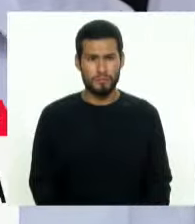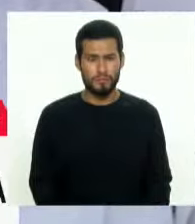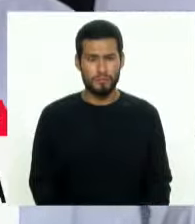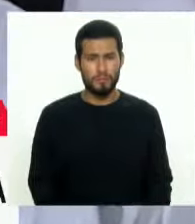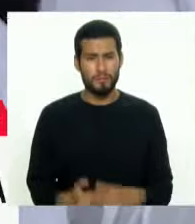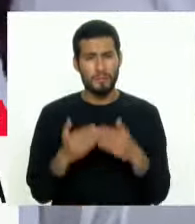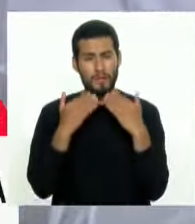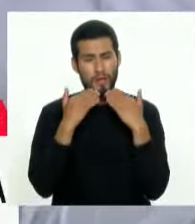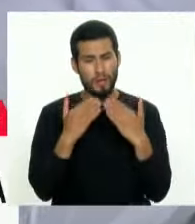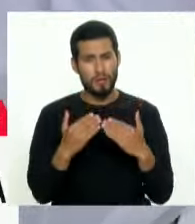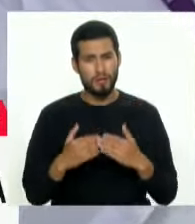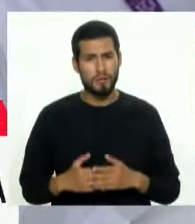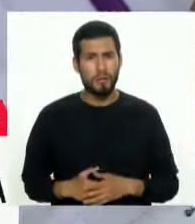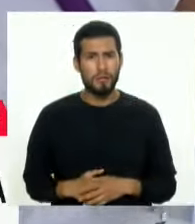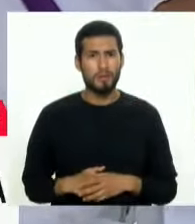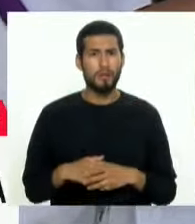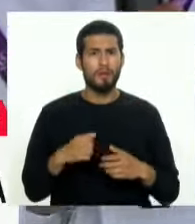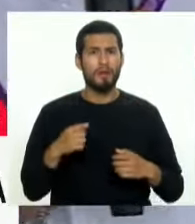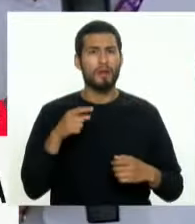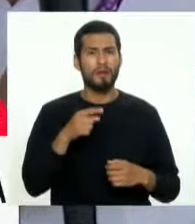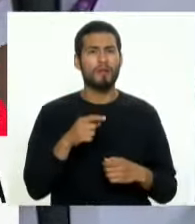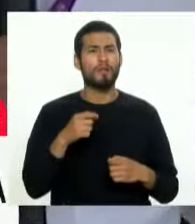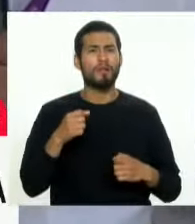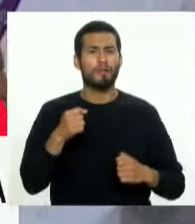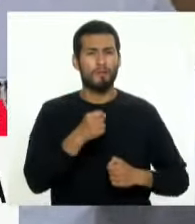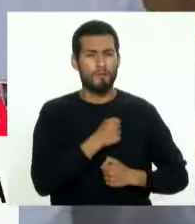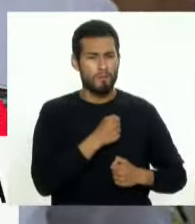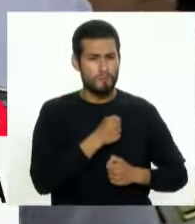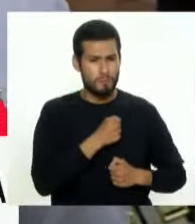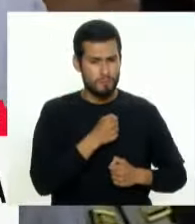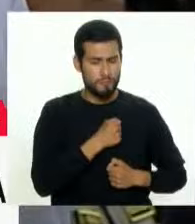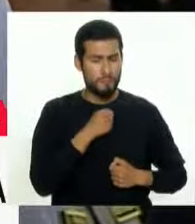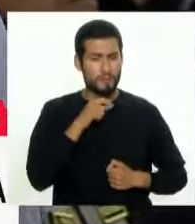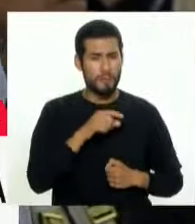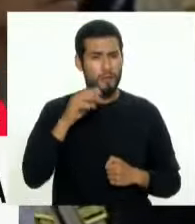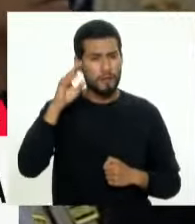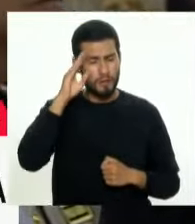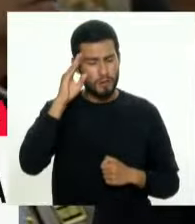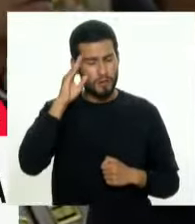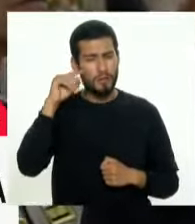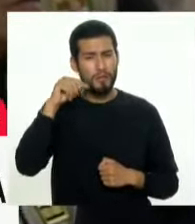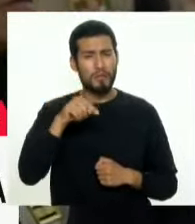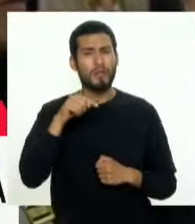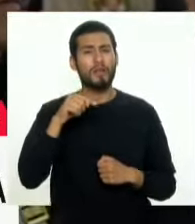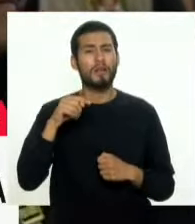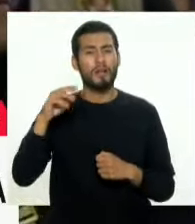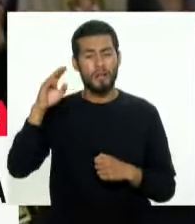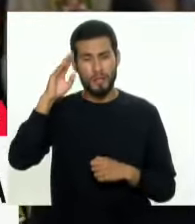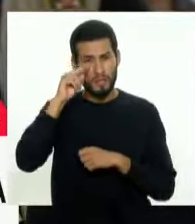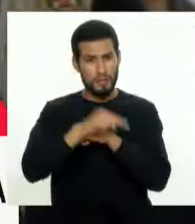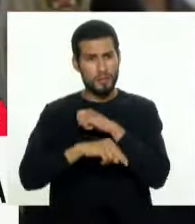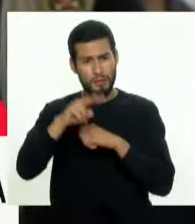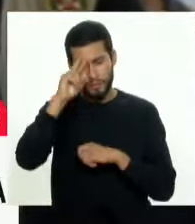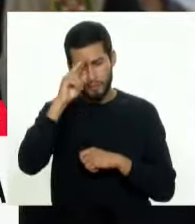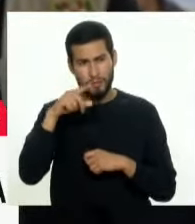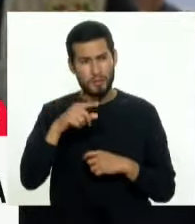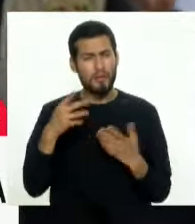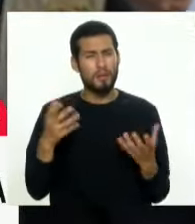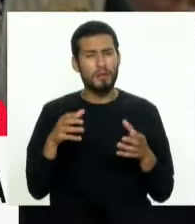Muchas gracias. Las Fuerzas Armadas y la Policía Nacional del Perú